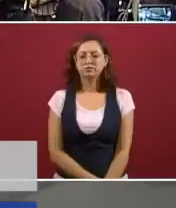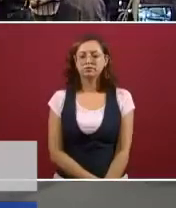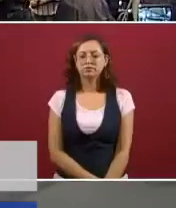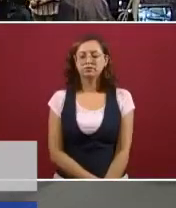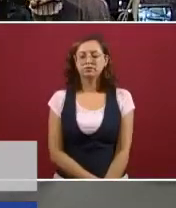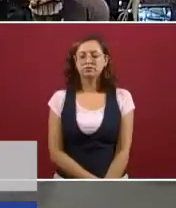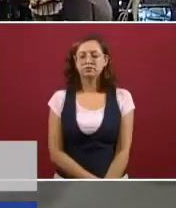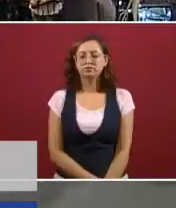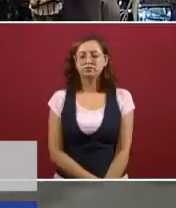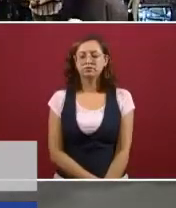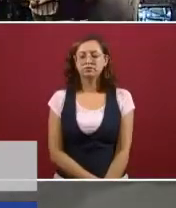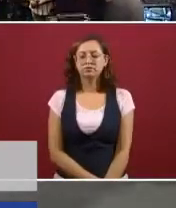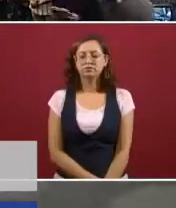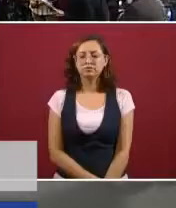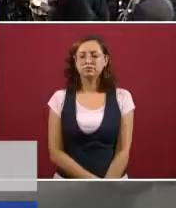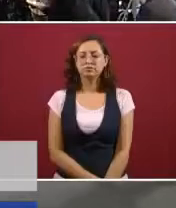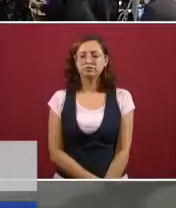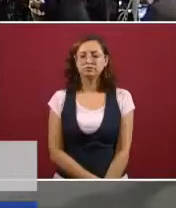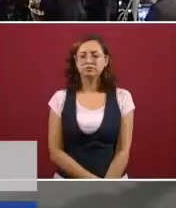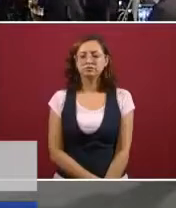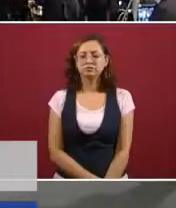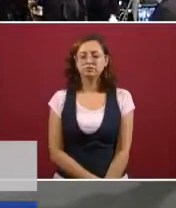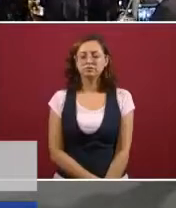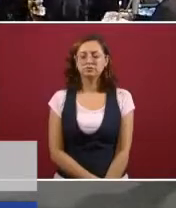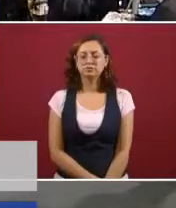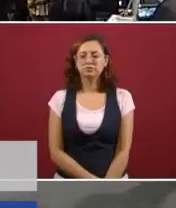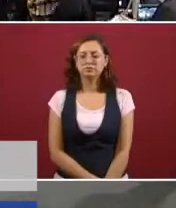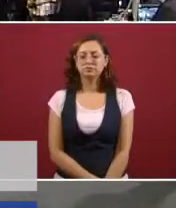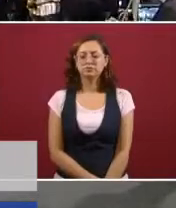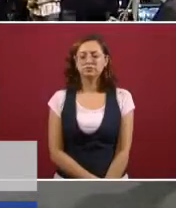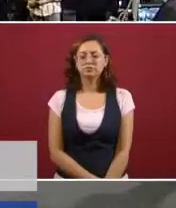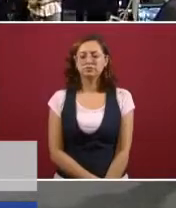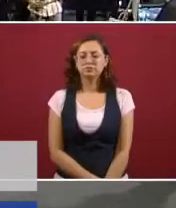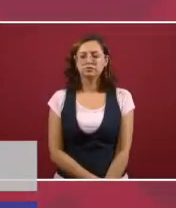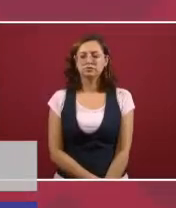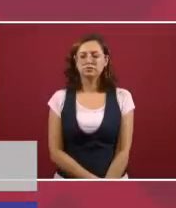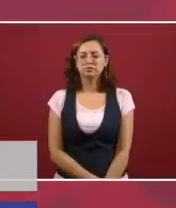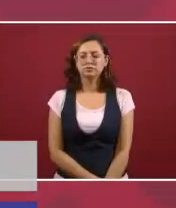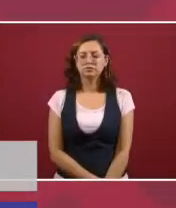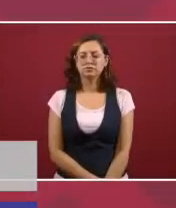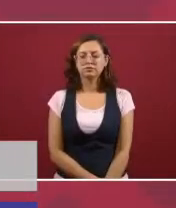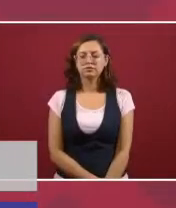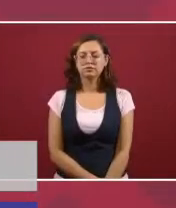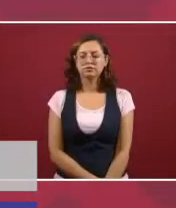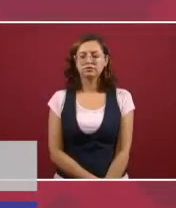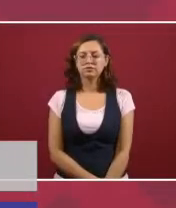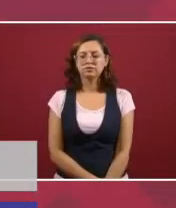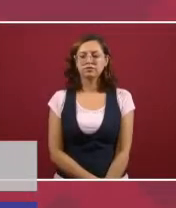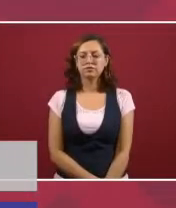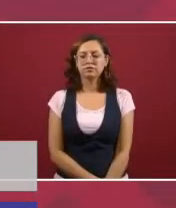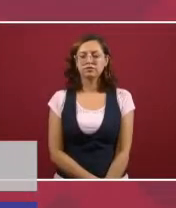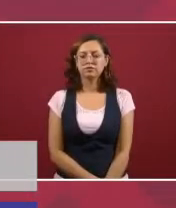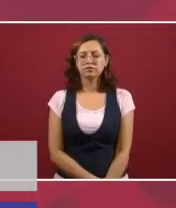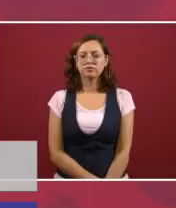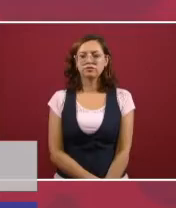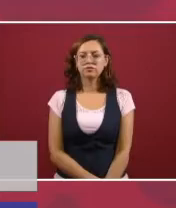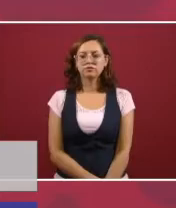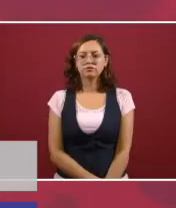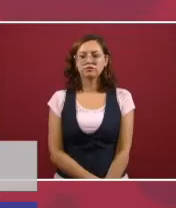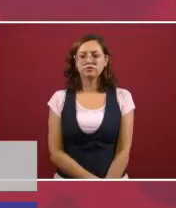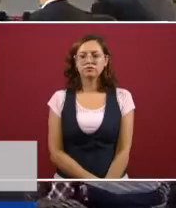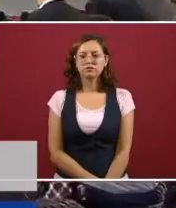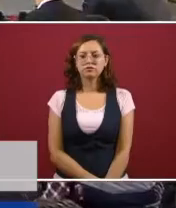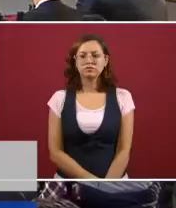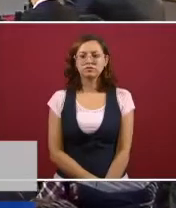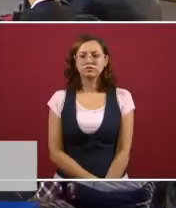en la caja de comentarios. Agradecemos a todos nuestros escuchas por formar parte de este canal, y en especial el día de hoy enviamos un